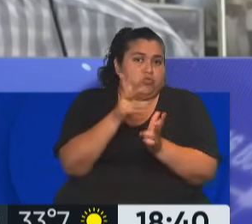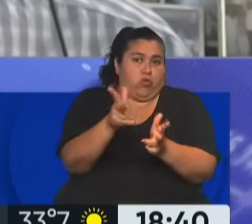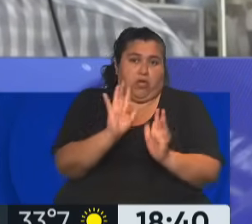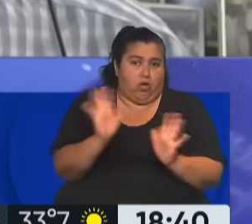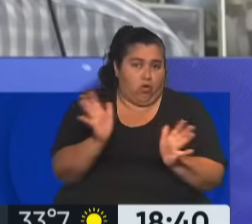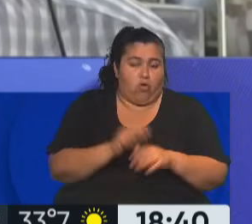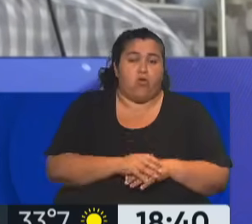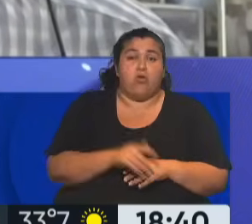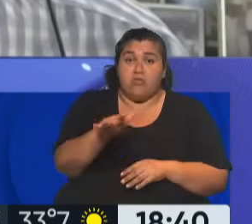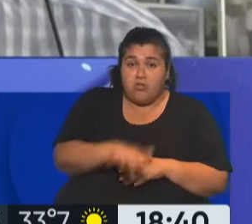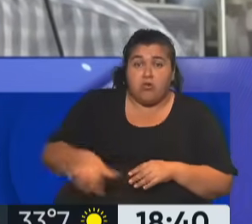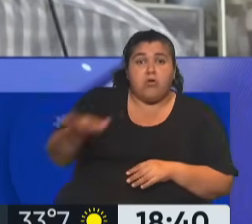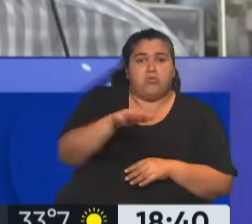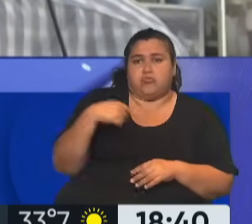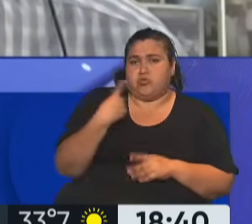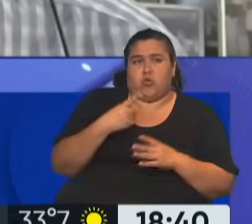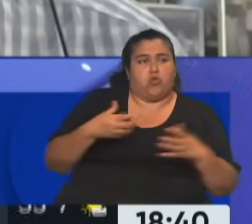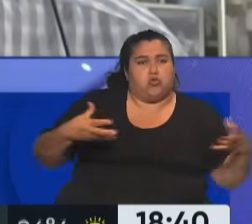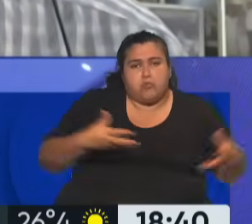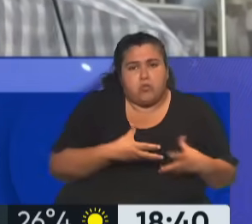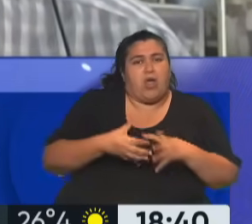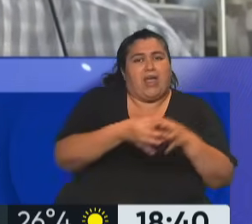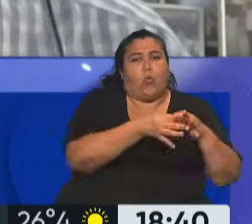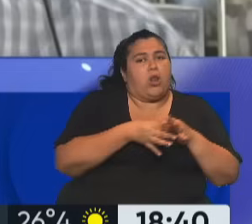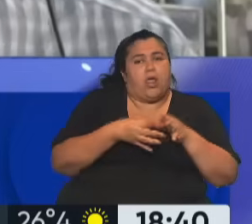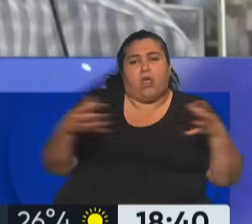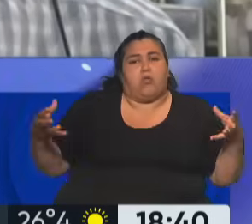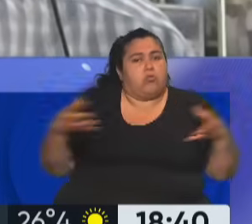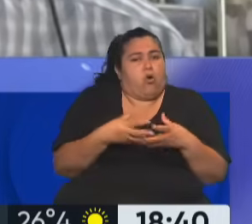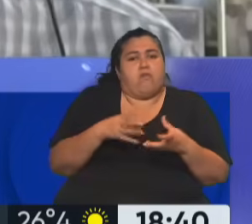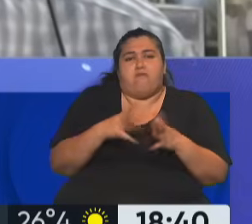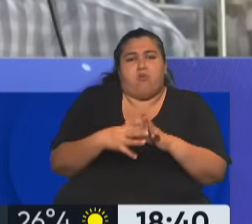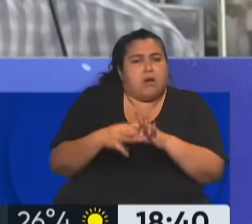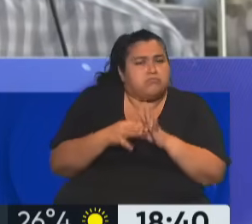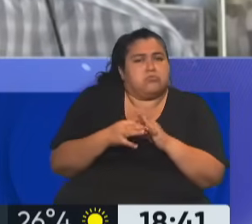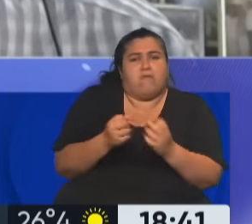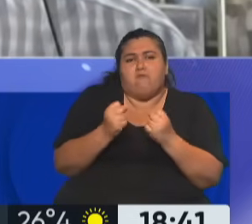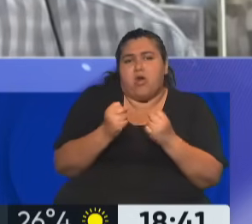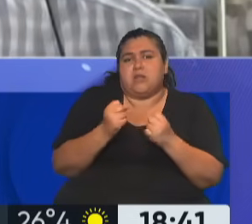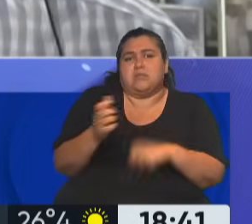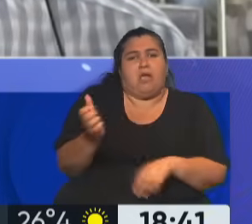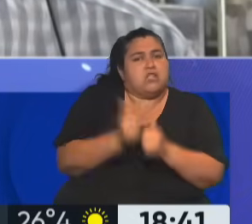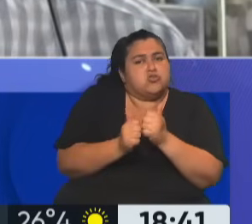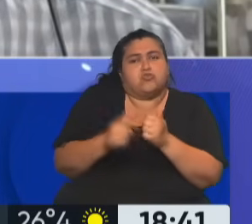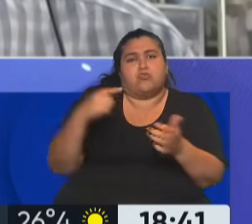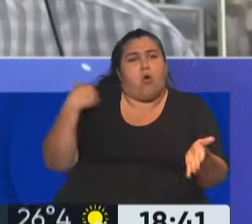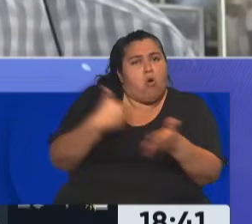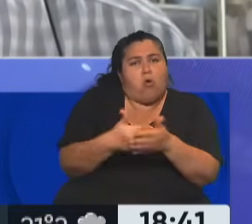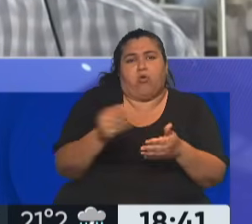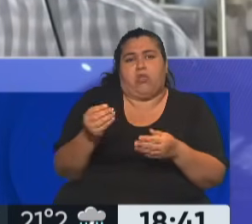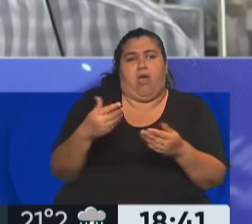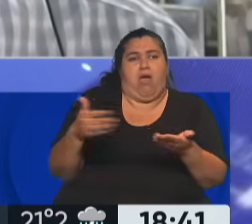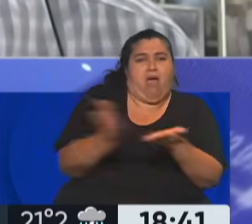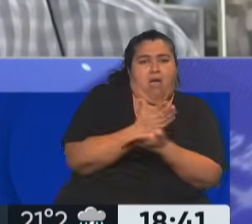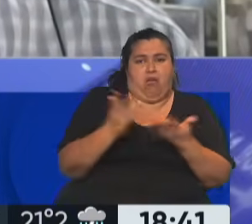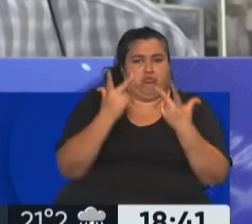compatriotas de la isla estamos unidos, o con los compatriotas de la isla estamos unidos por lazos de sangre, lazos Mm, históricos. El partido no renuncia a